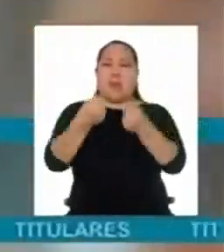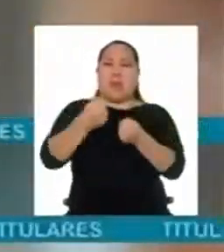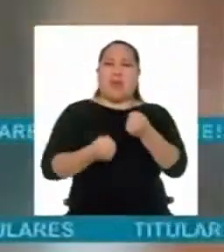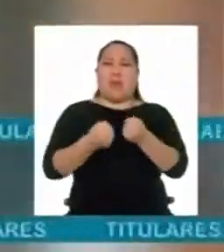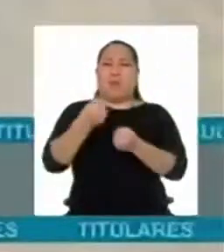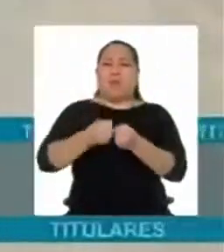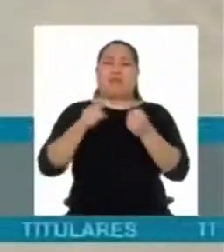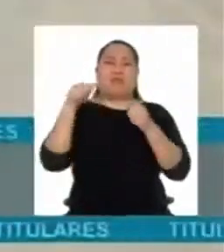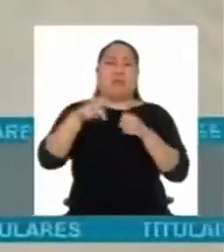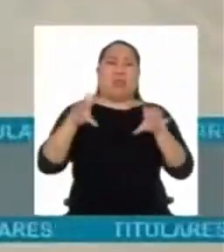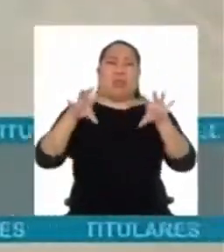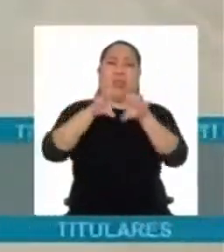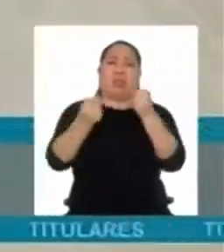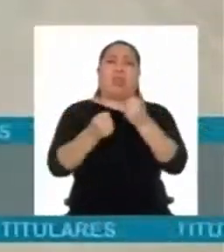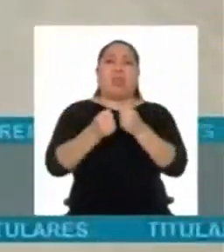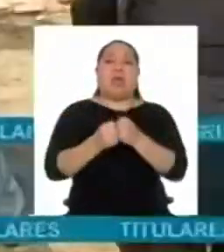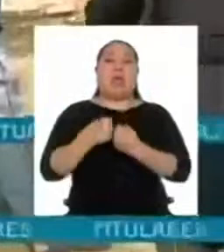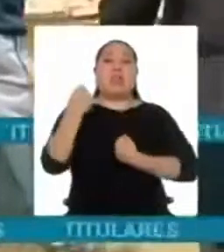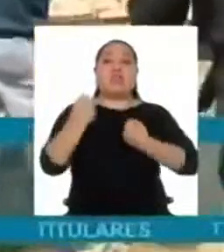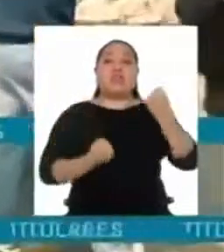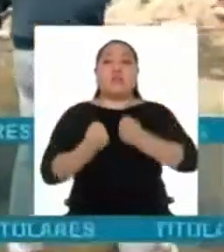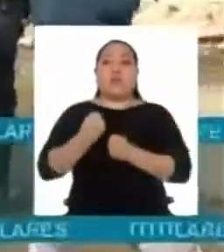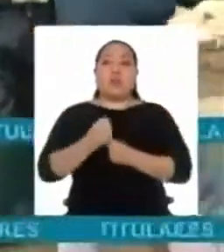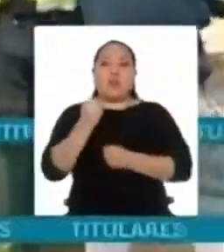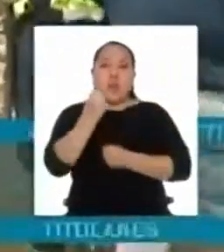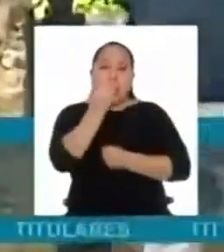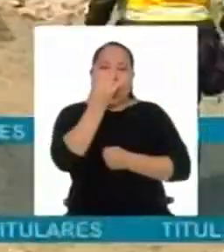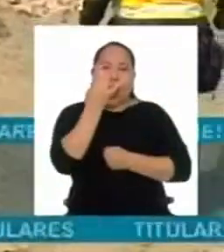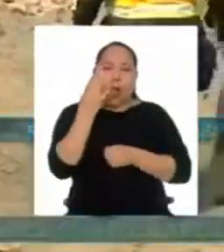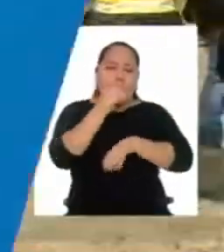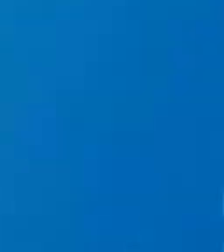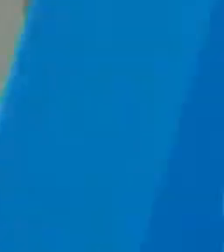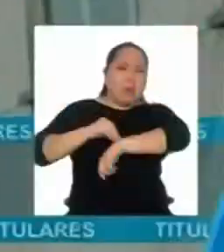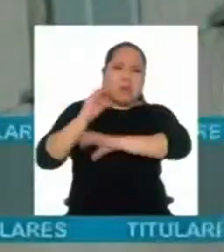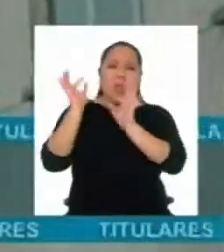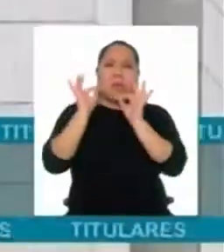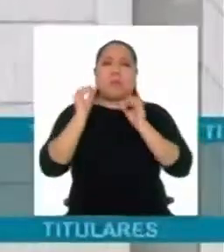el chofer fue rescatado solo con algunos rasguños.